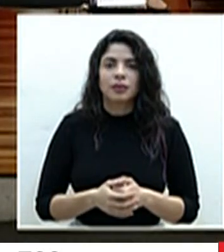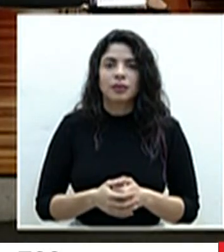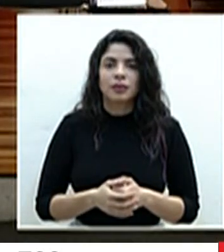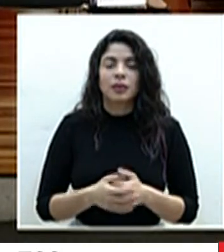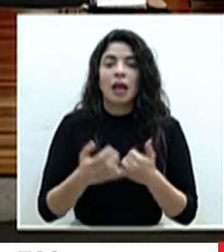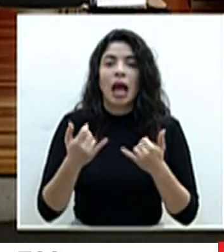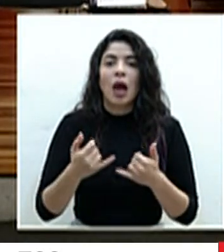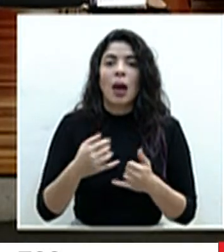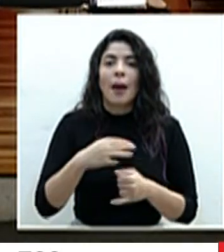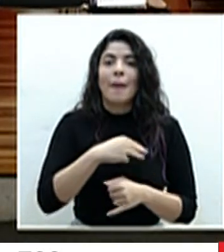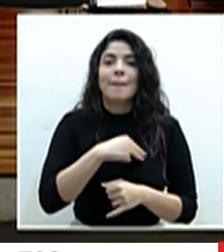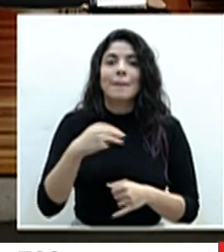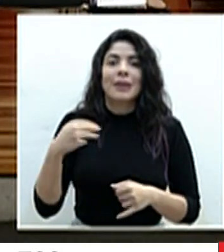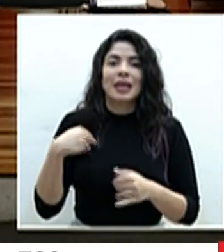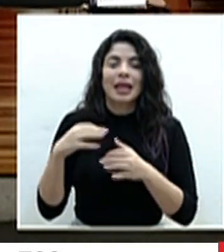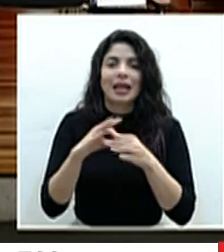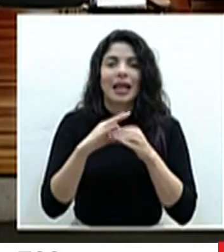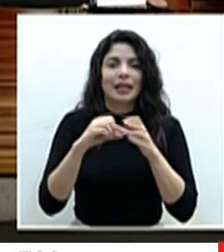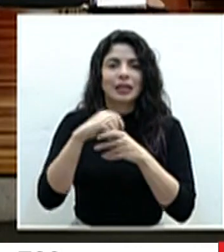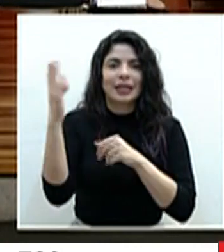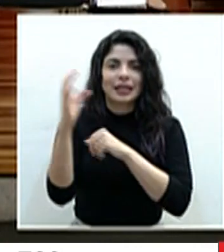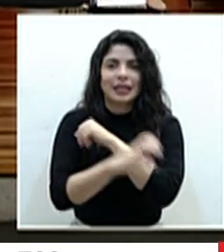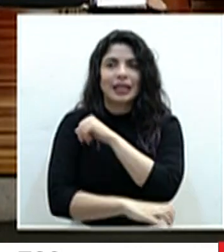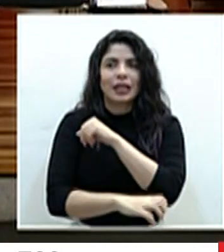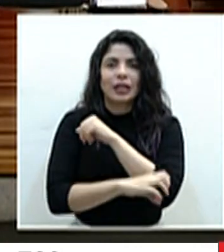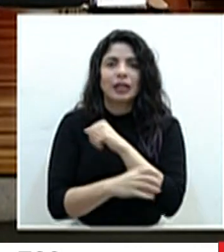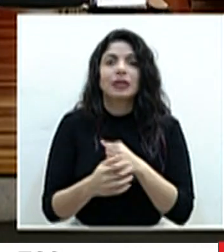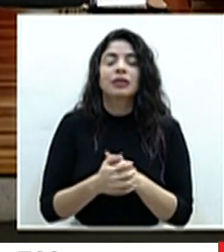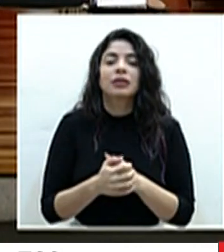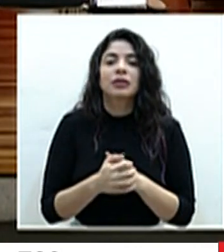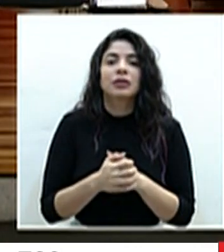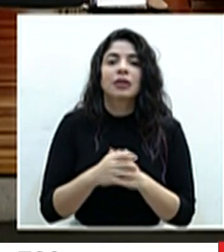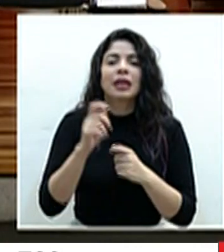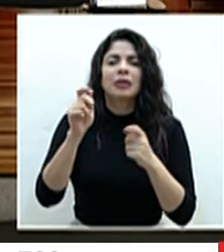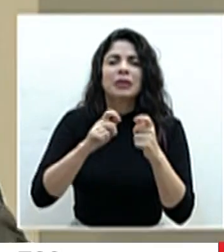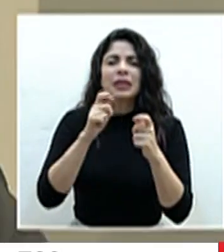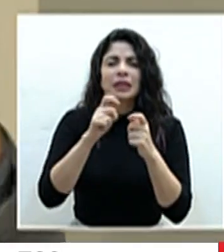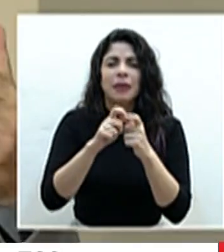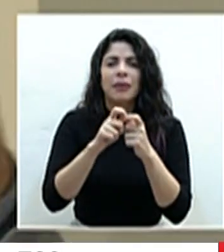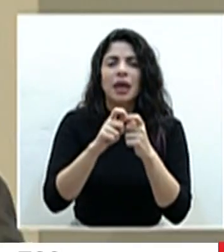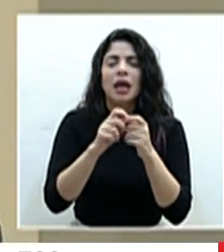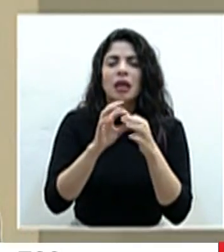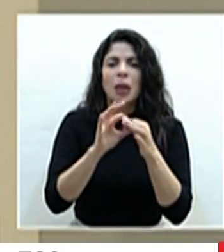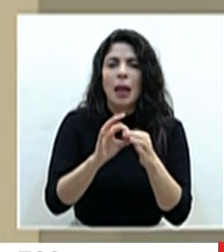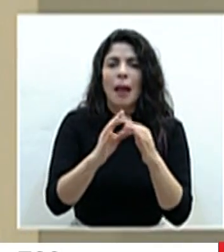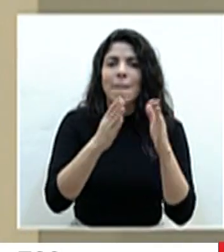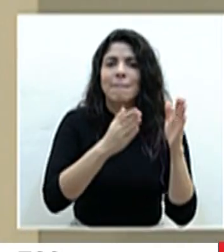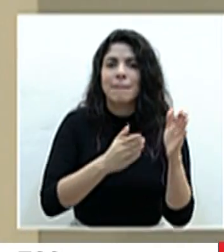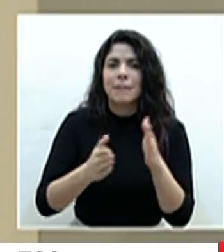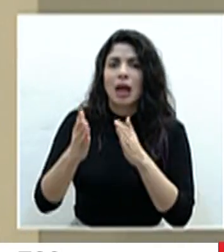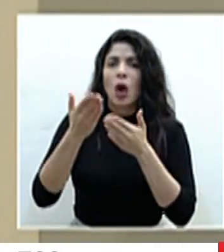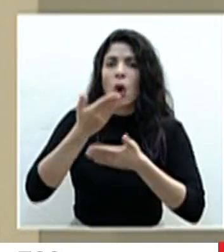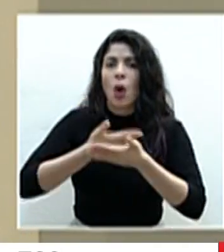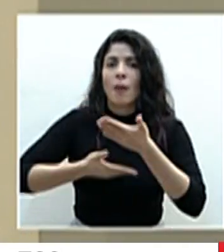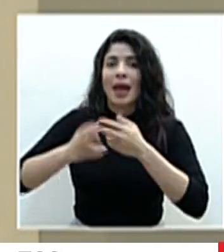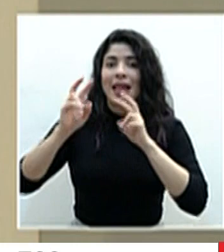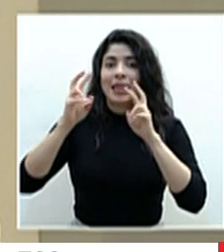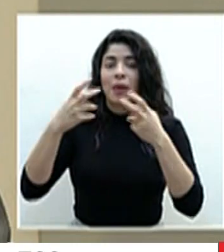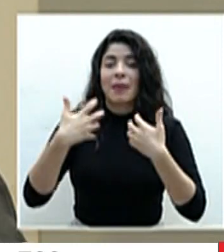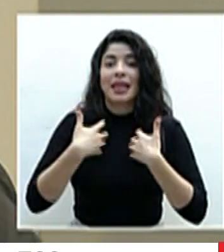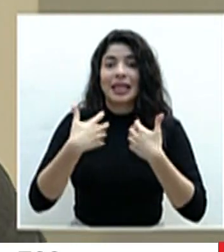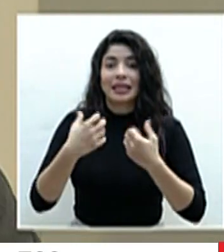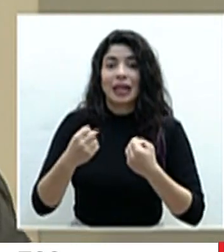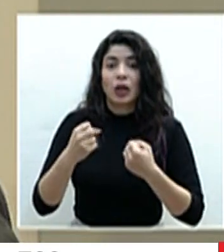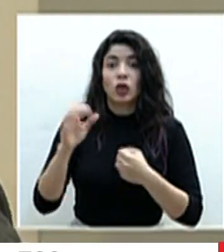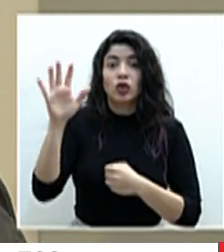al ministro de Relaciones Exteriores. Específicamente con el plan de cooperación en materia sanitaria para la zona